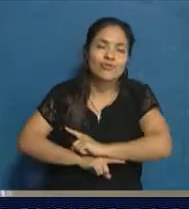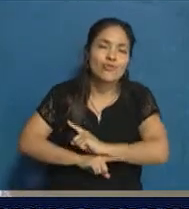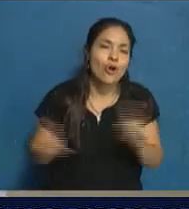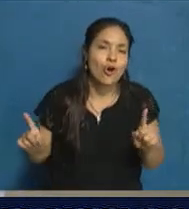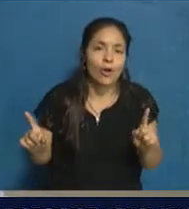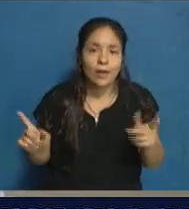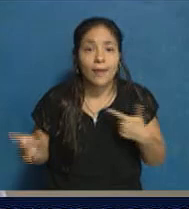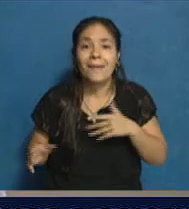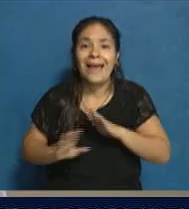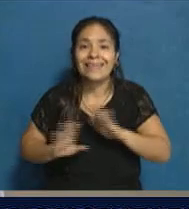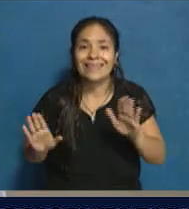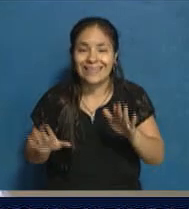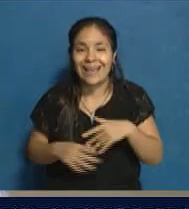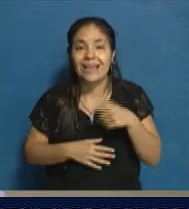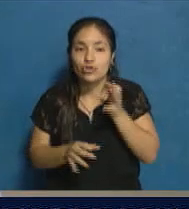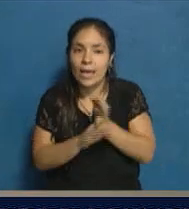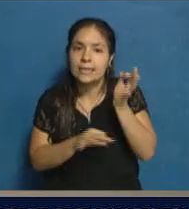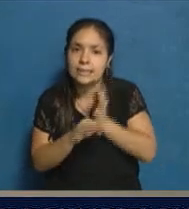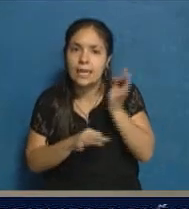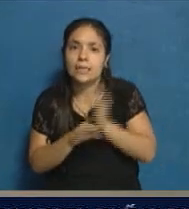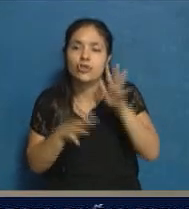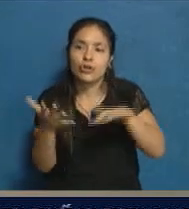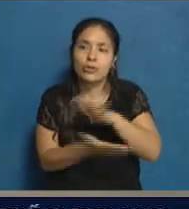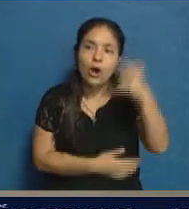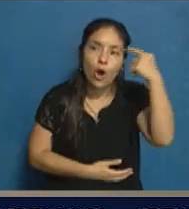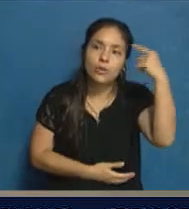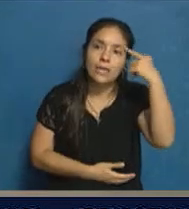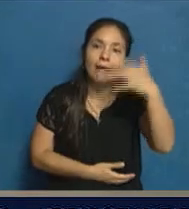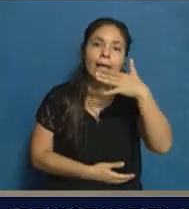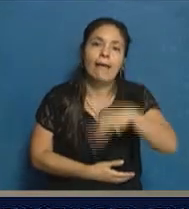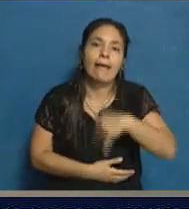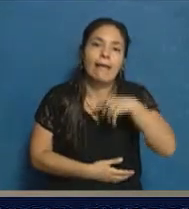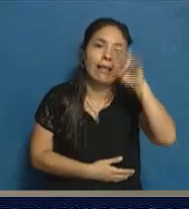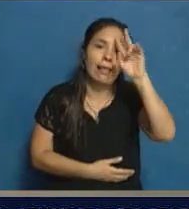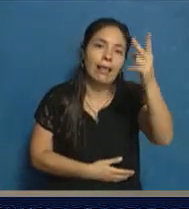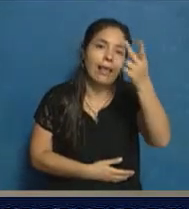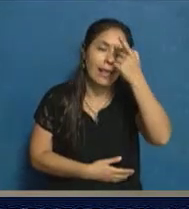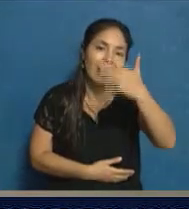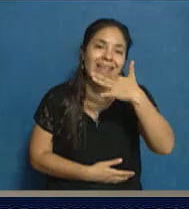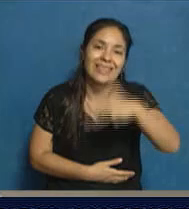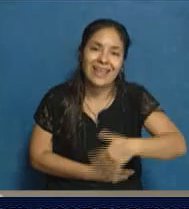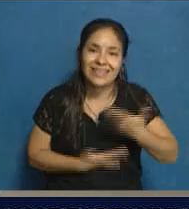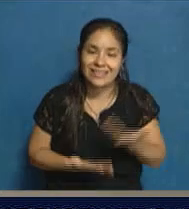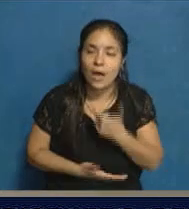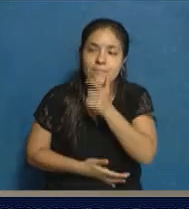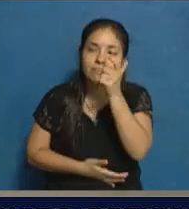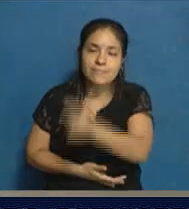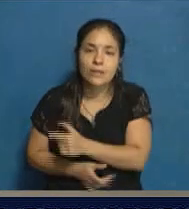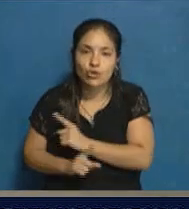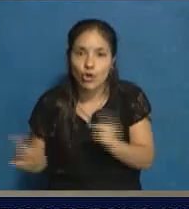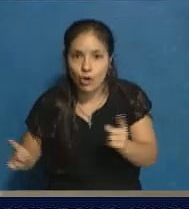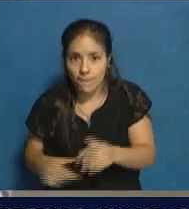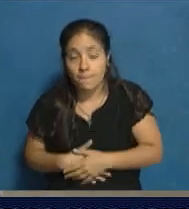dadas y que realmente cuando empecemos a concientizarnos sobre eso, también estar más consciente de las conductas que realizamos. En